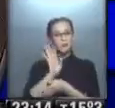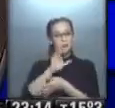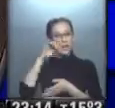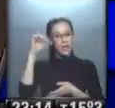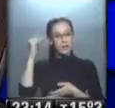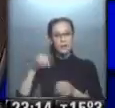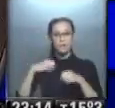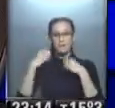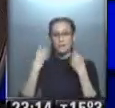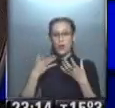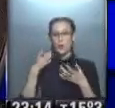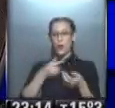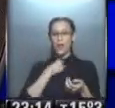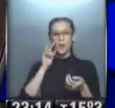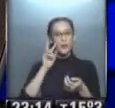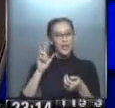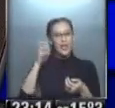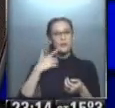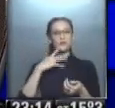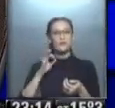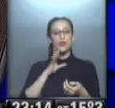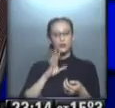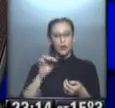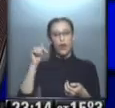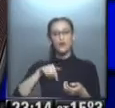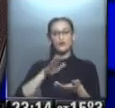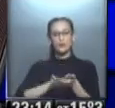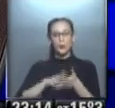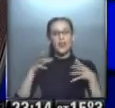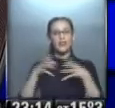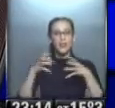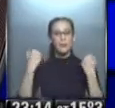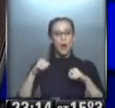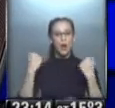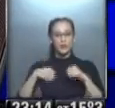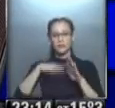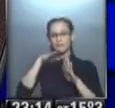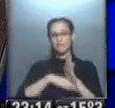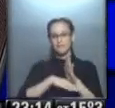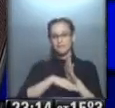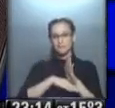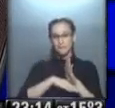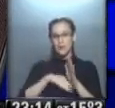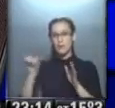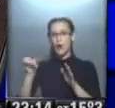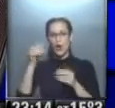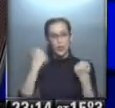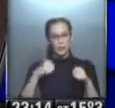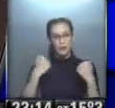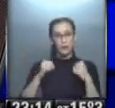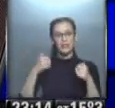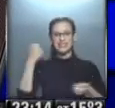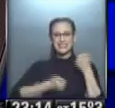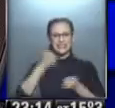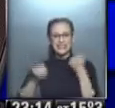que vas a preferir mil veces más mirar a Capusotto si te digo que los títulos del deporte tienen que más que ver con lo extra futbolístico que con lo futbolístico. Muchas piñas el